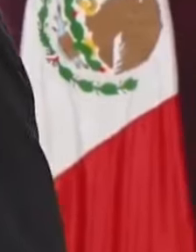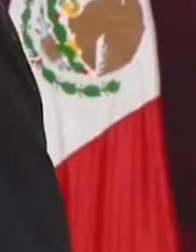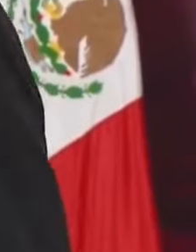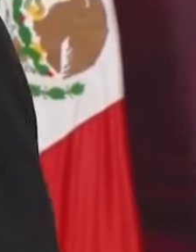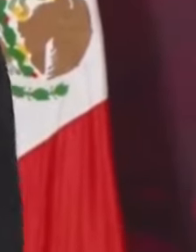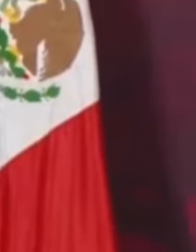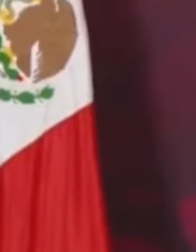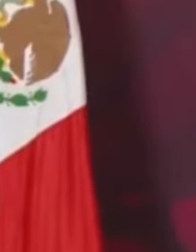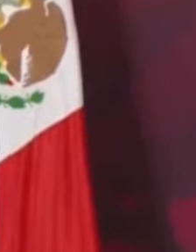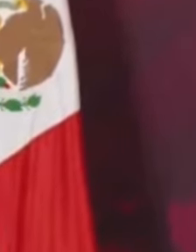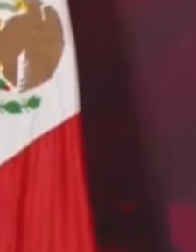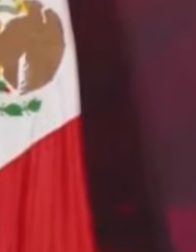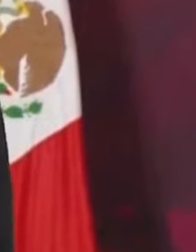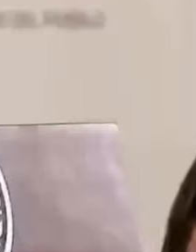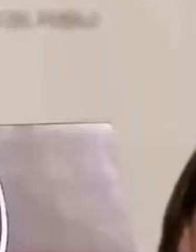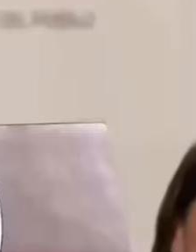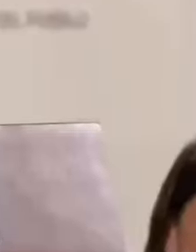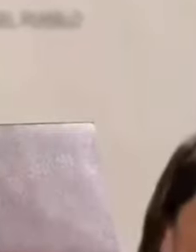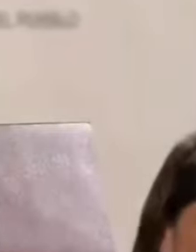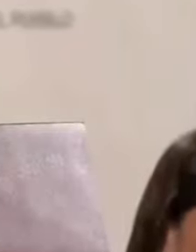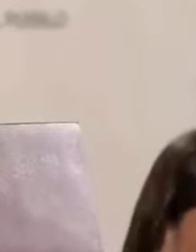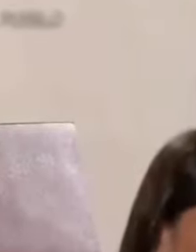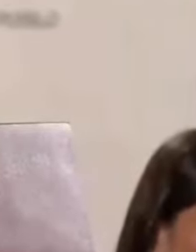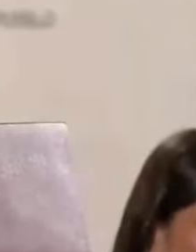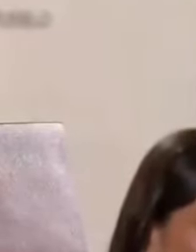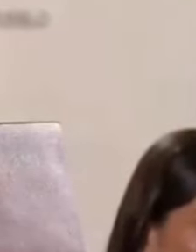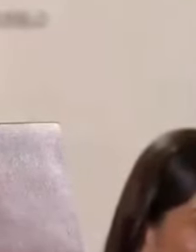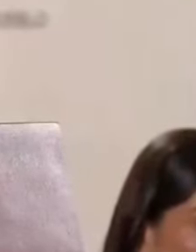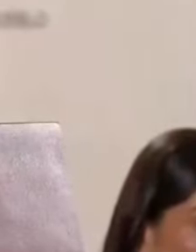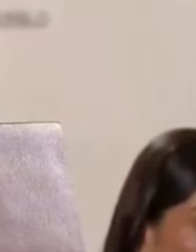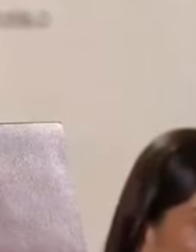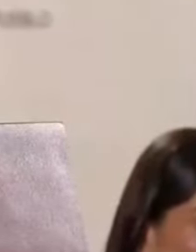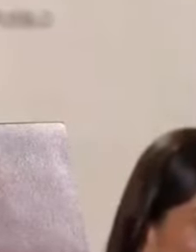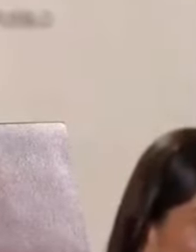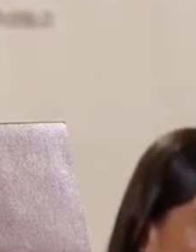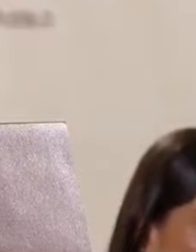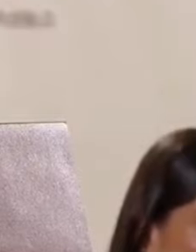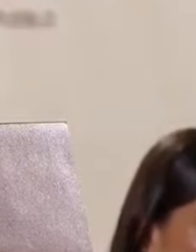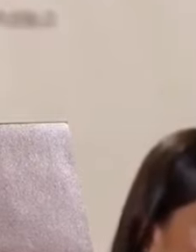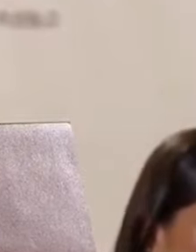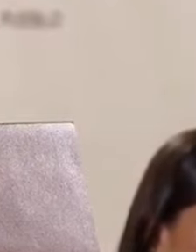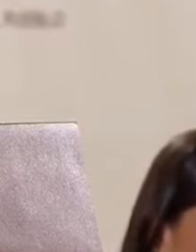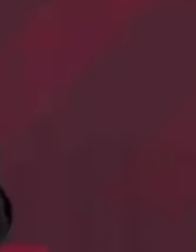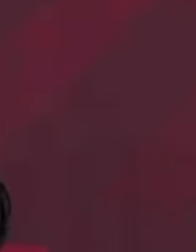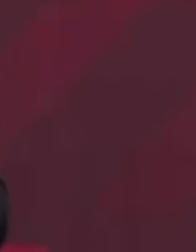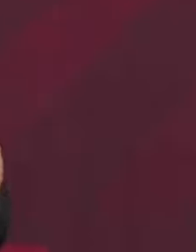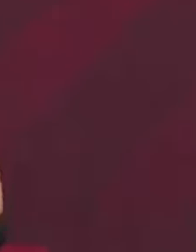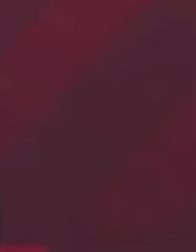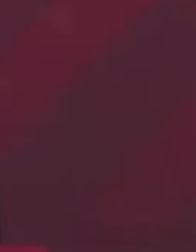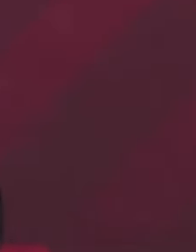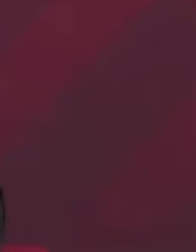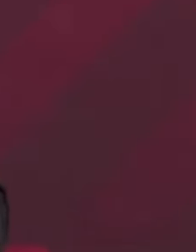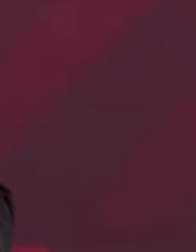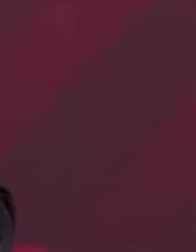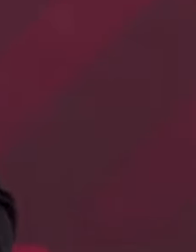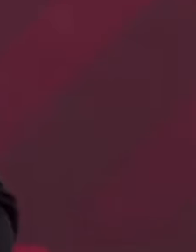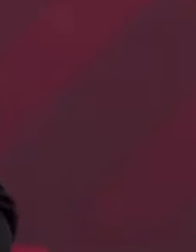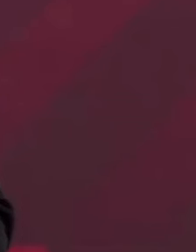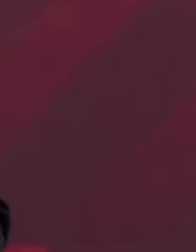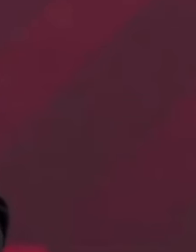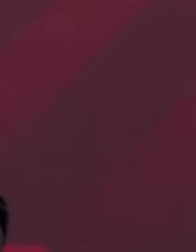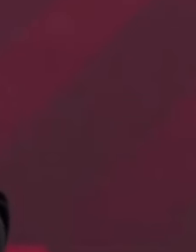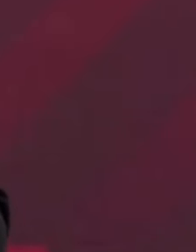fue el camino que fui a supervisar cuando llegó la